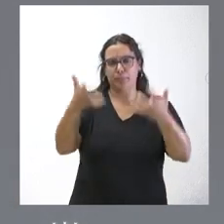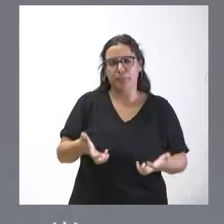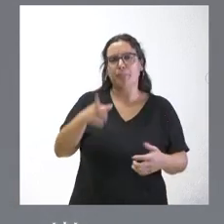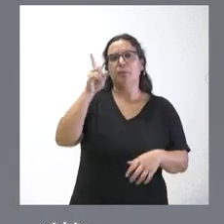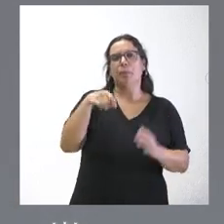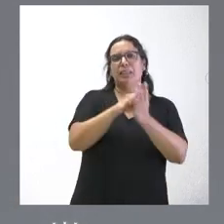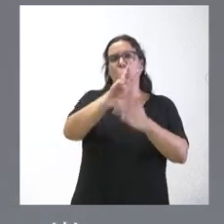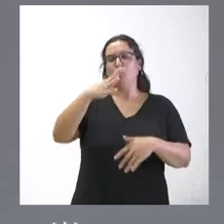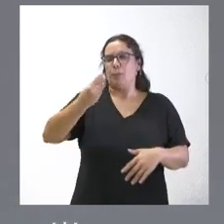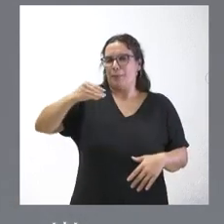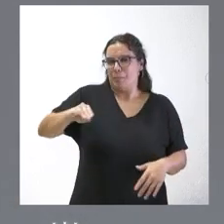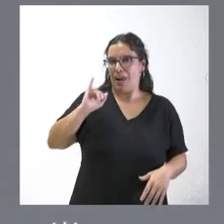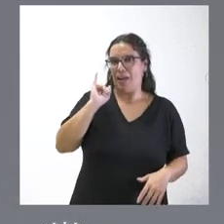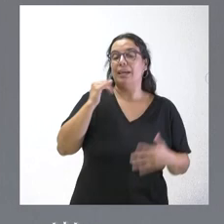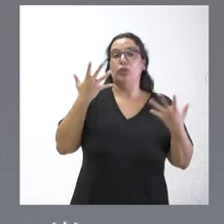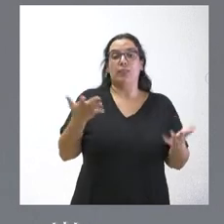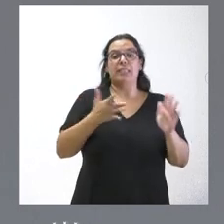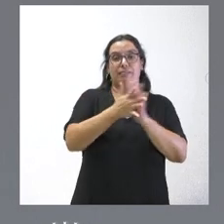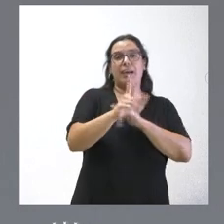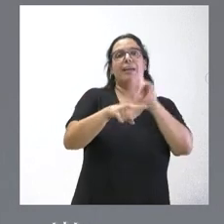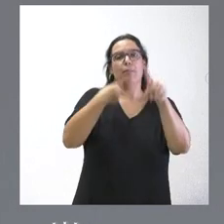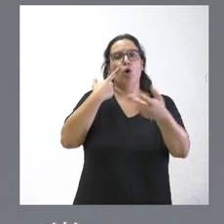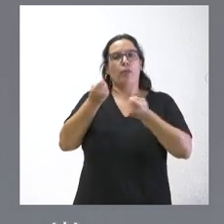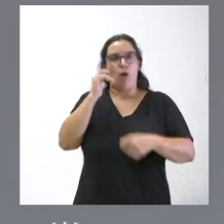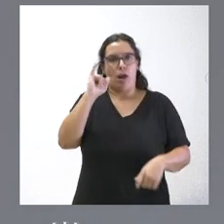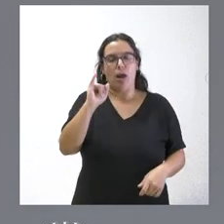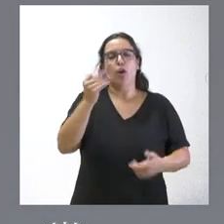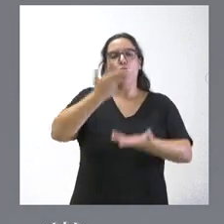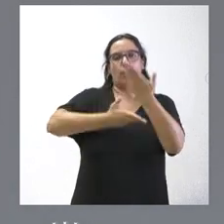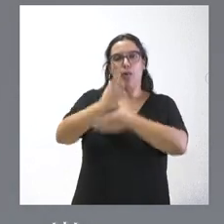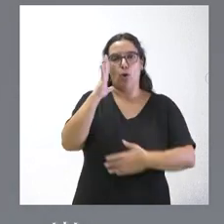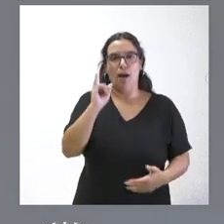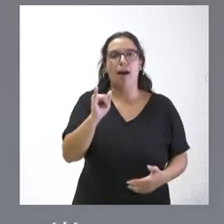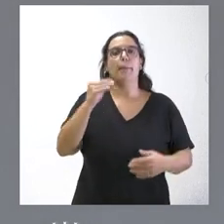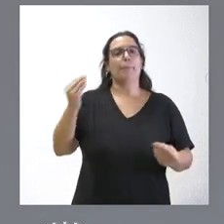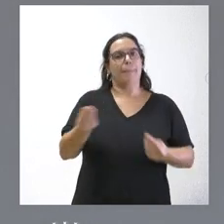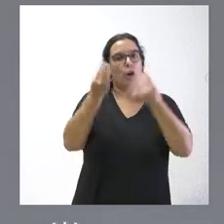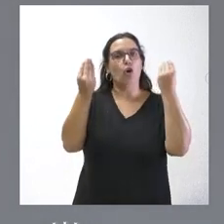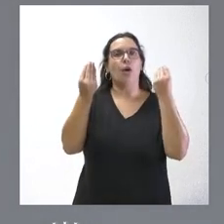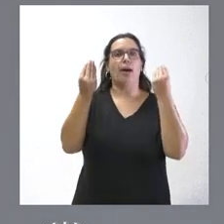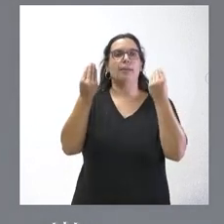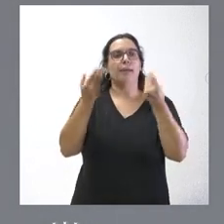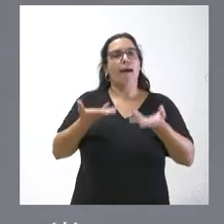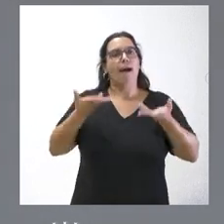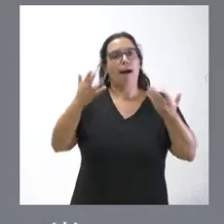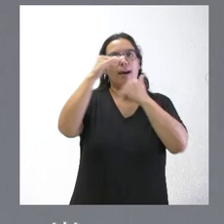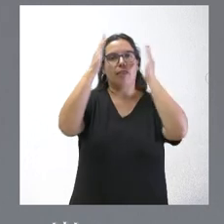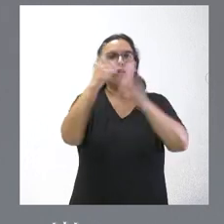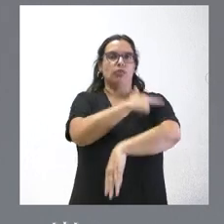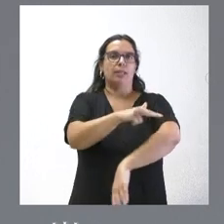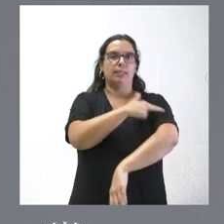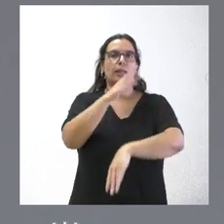y demás luego sí va a haber esa coordinación esa colaboración esa en mejora de la asistencia sanitaria